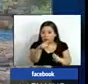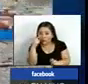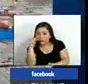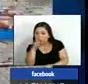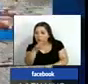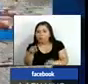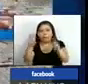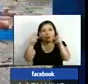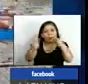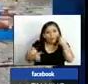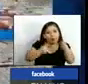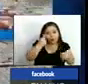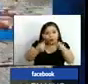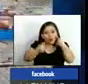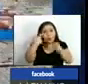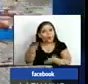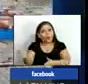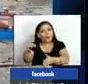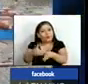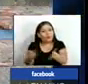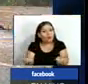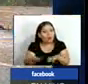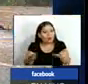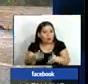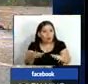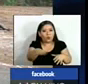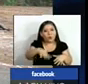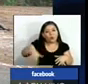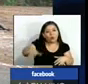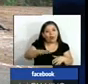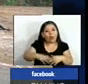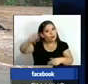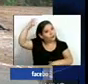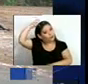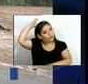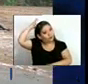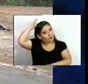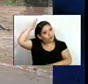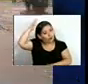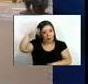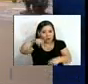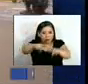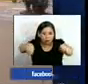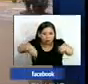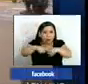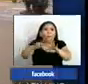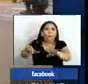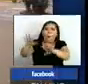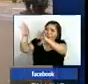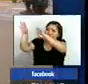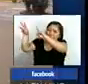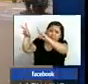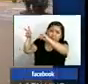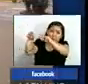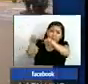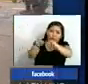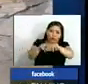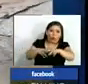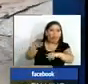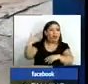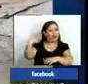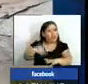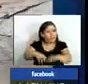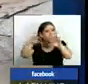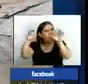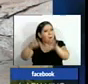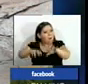de la rama turística es la rehabilitación del parque recreativo Los Chorros, que quedó lleno de lodo luego de las tormentas Amanda